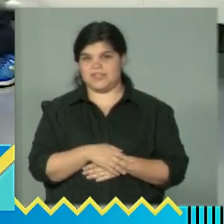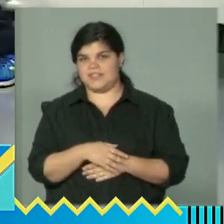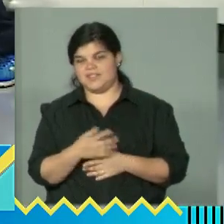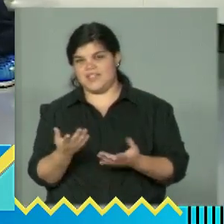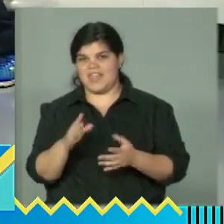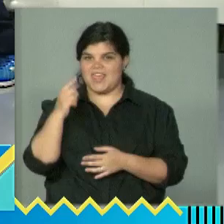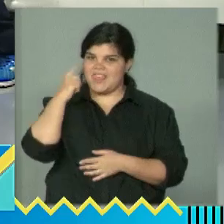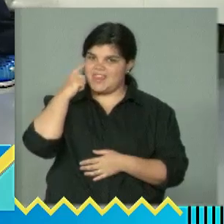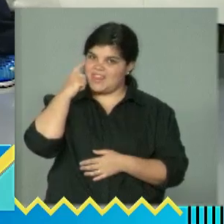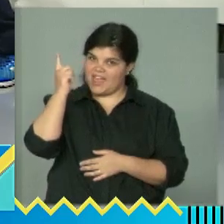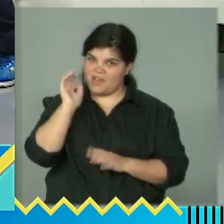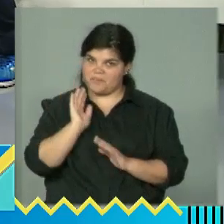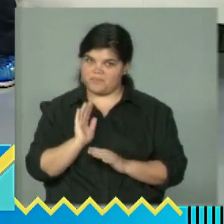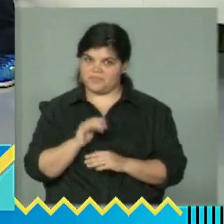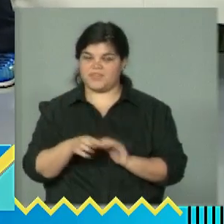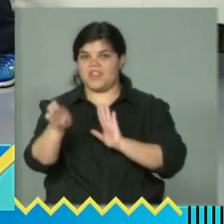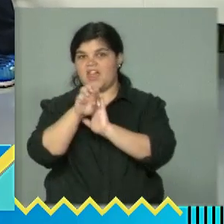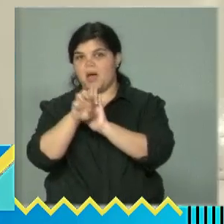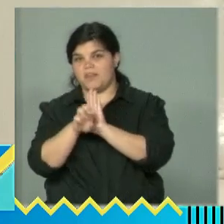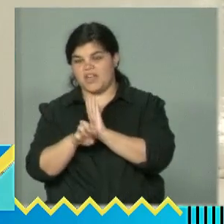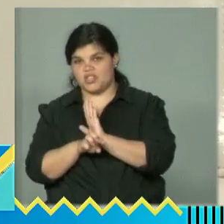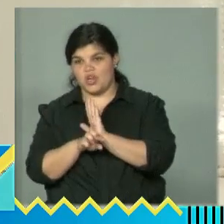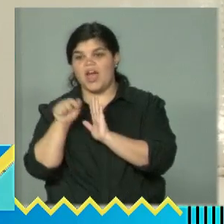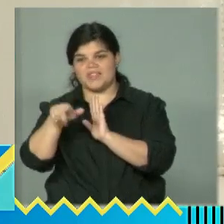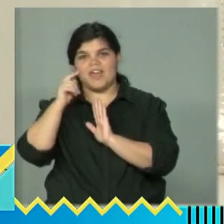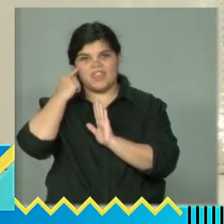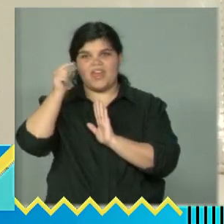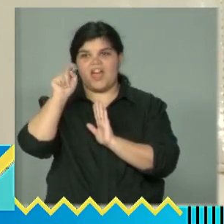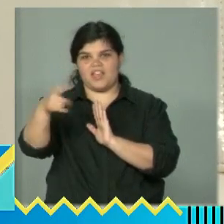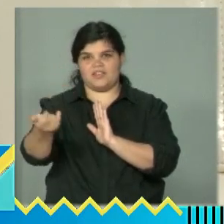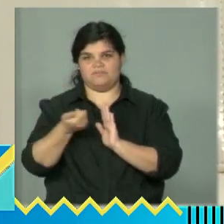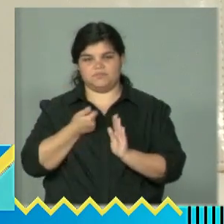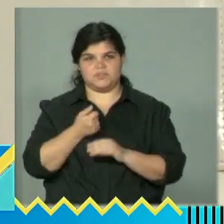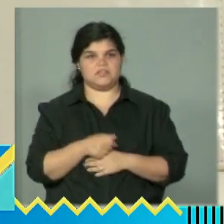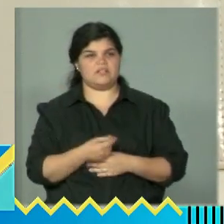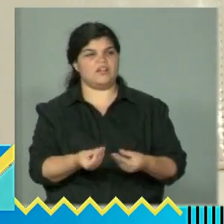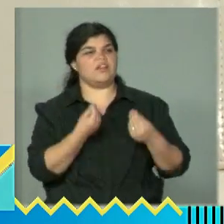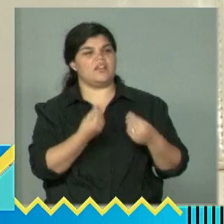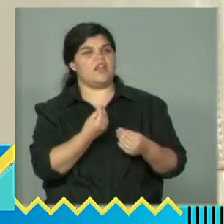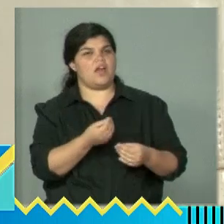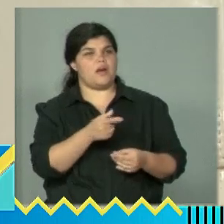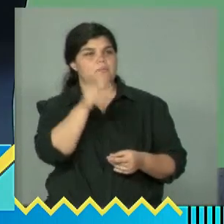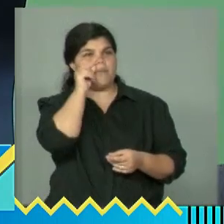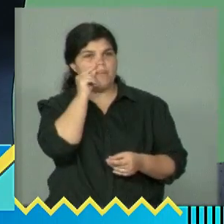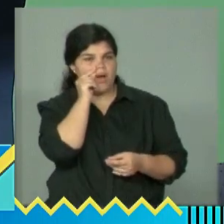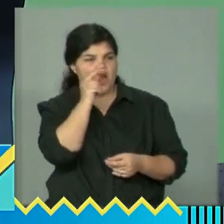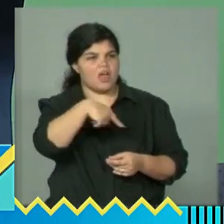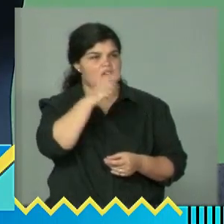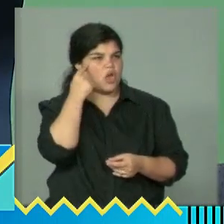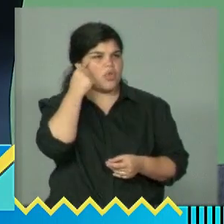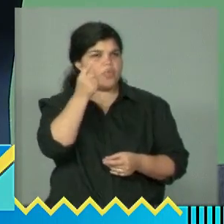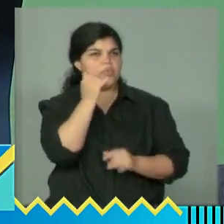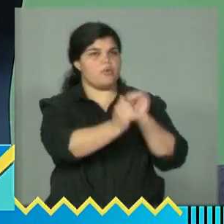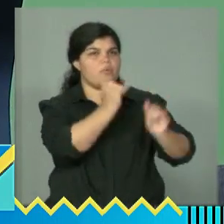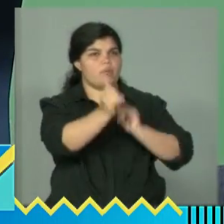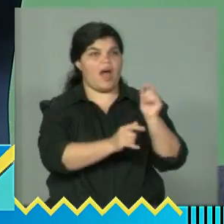La idea nos dio la idea de la app. De la aplicación. ¿Qué es la aplicación? Contémosle a los adultos, a sus papás, que quizás tienen un